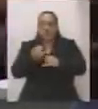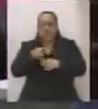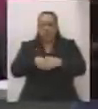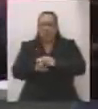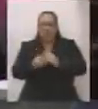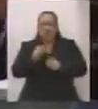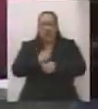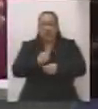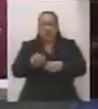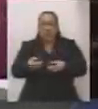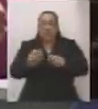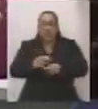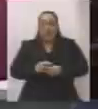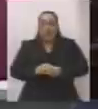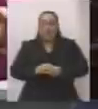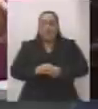internacionalización de la producción